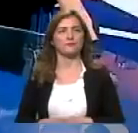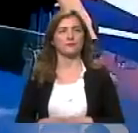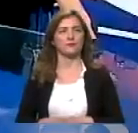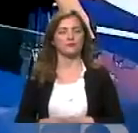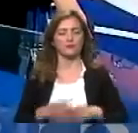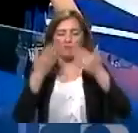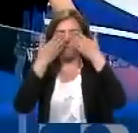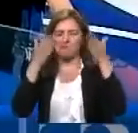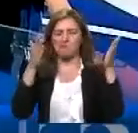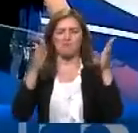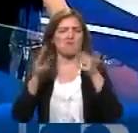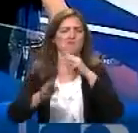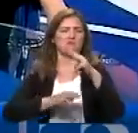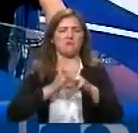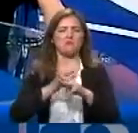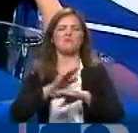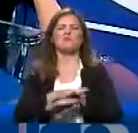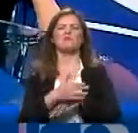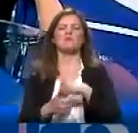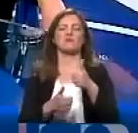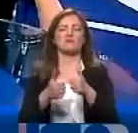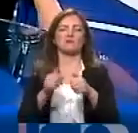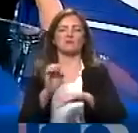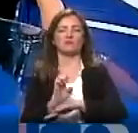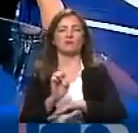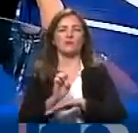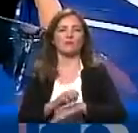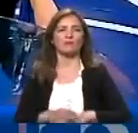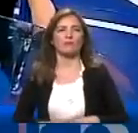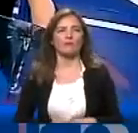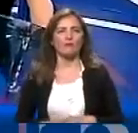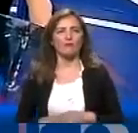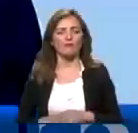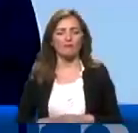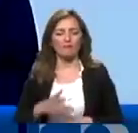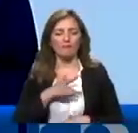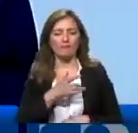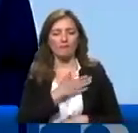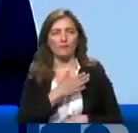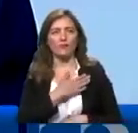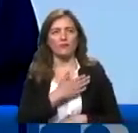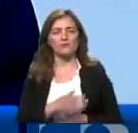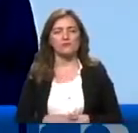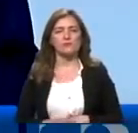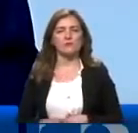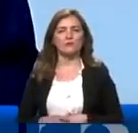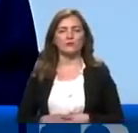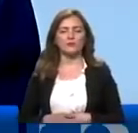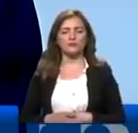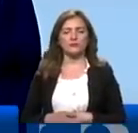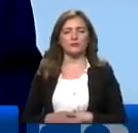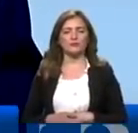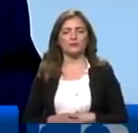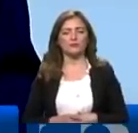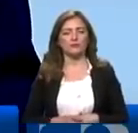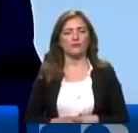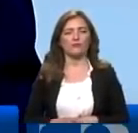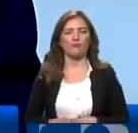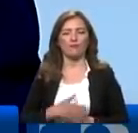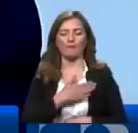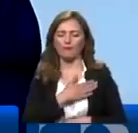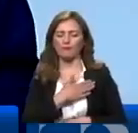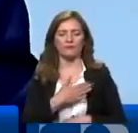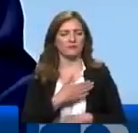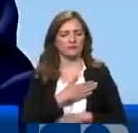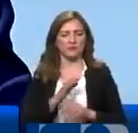nivel mundial se han dado por una razón. El Ecuador genera confianza. El Ecuador es ecuánime y es